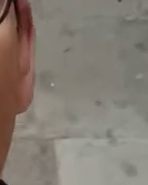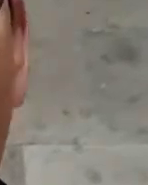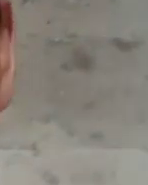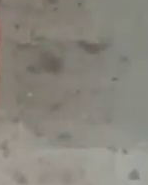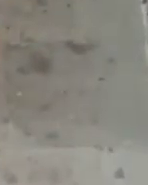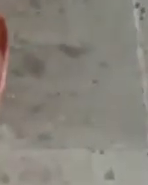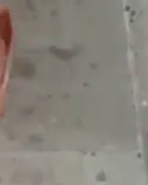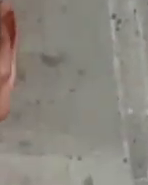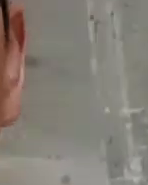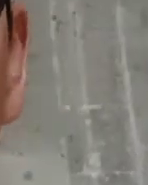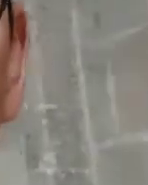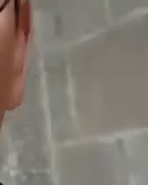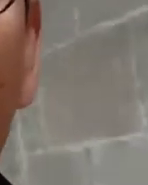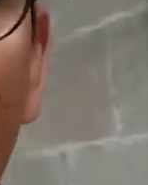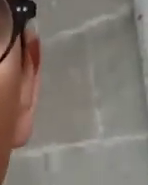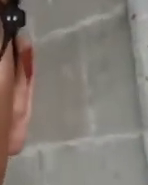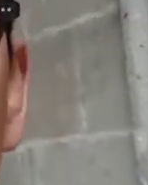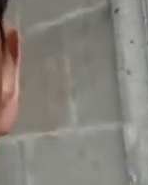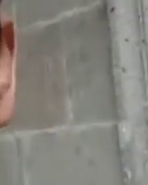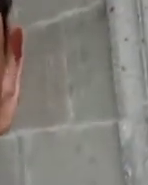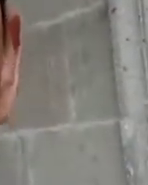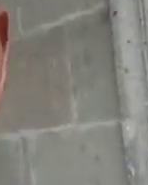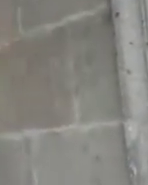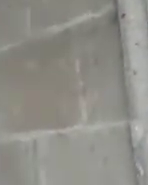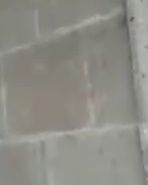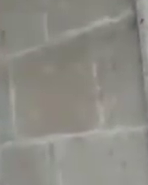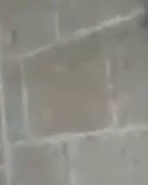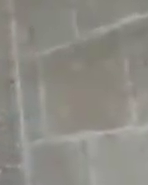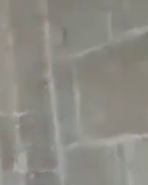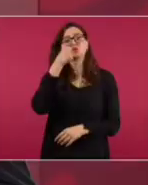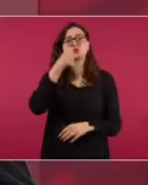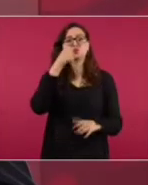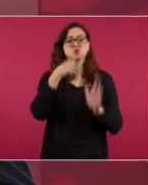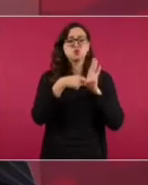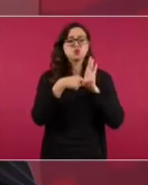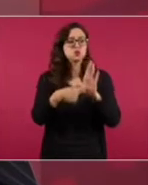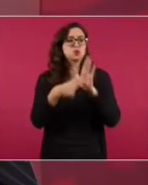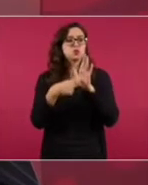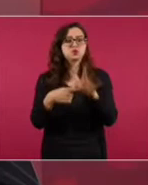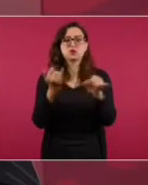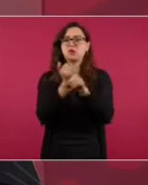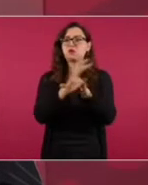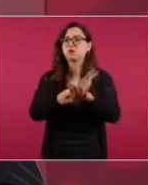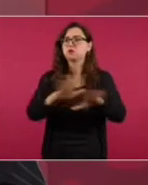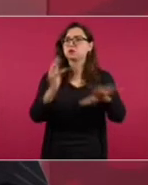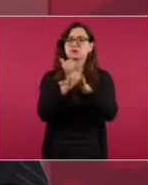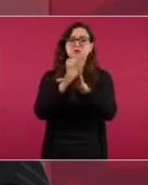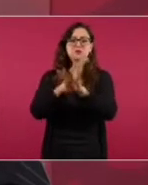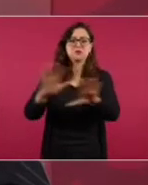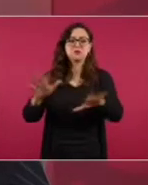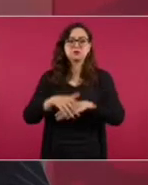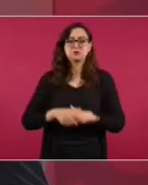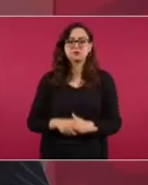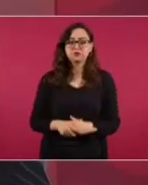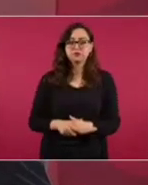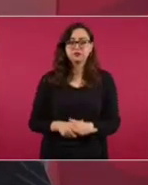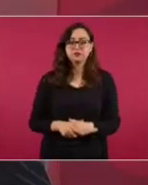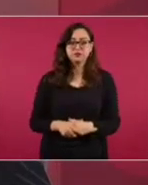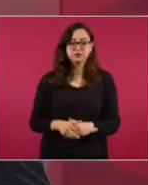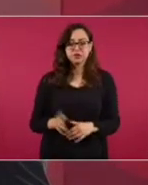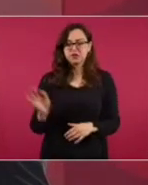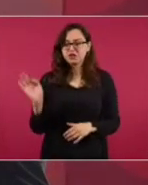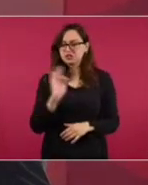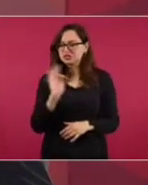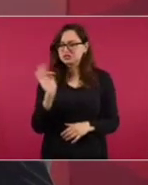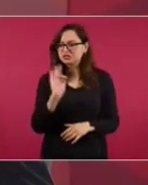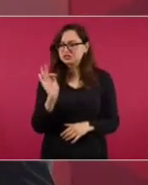Palenque, Chiapas. Escuchemos qué es lo que dijo el mandatario. La ambulancia que